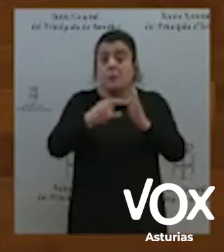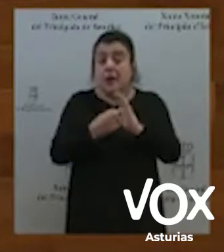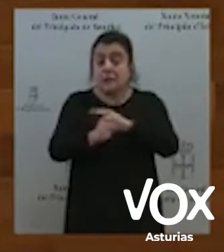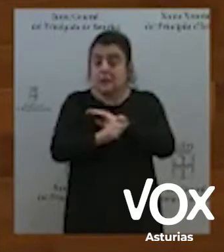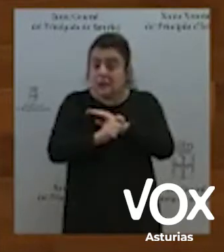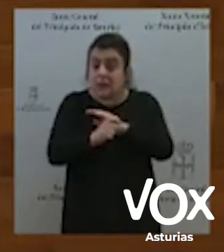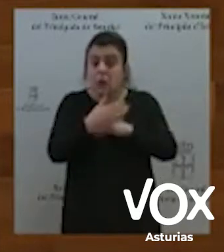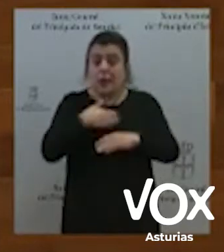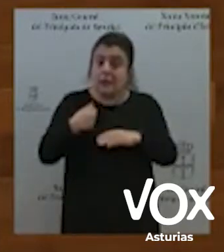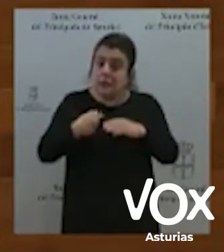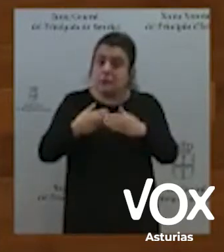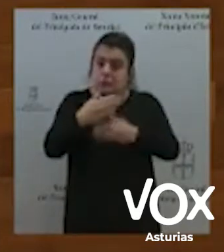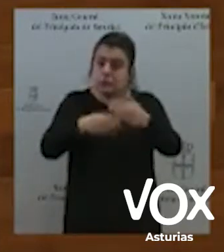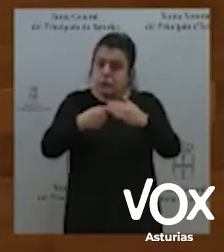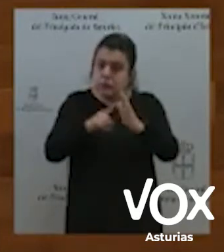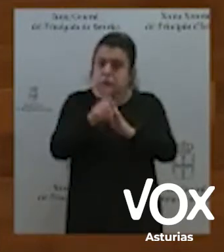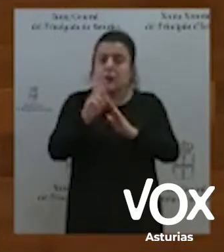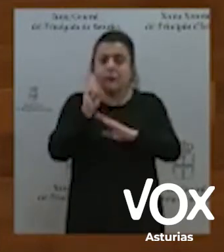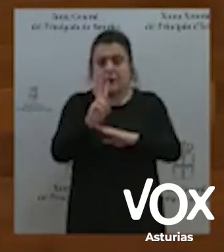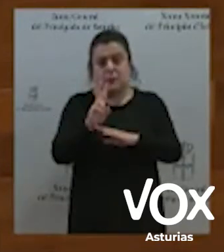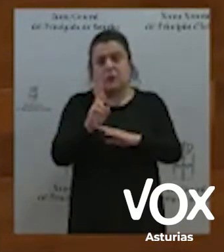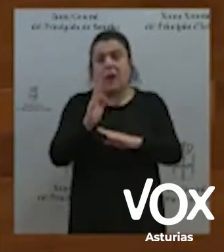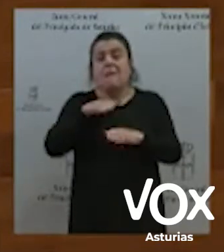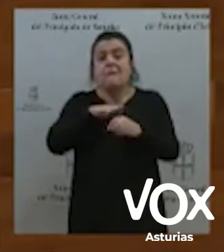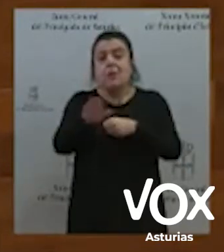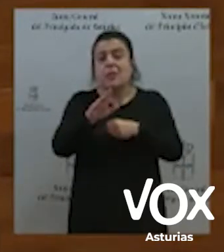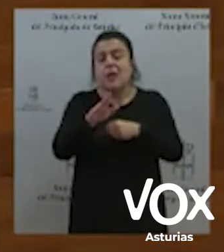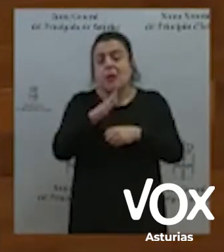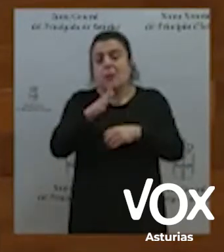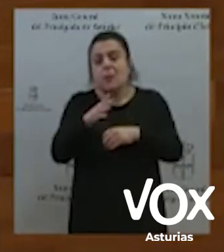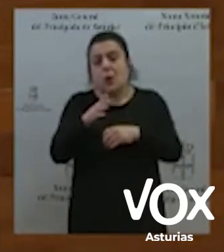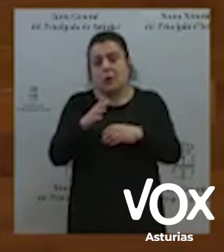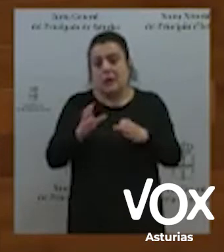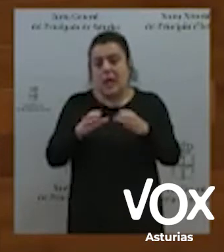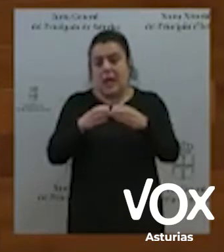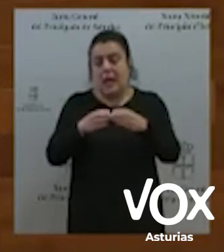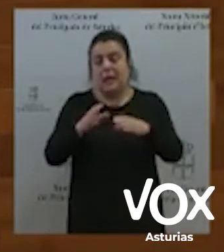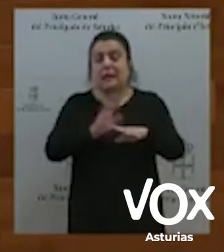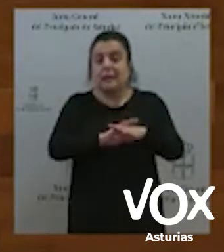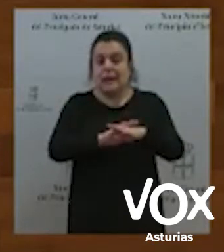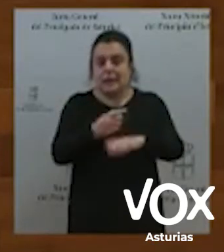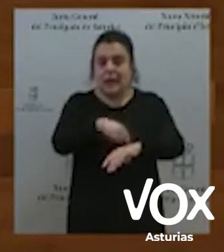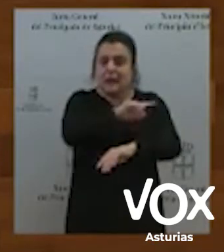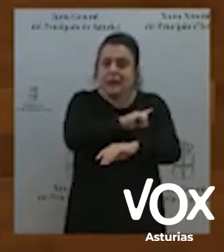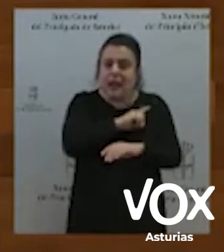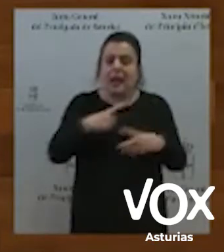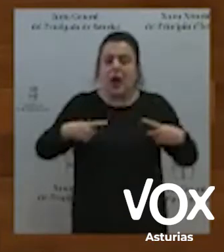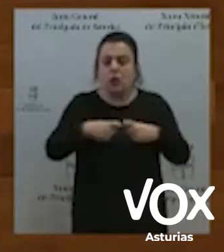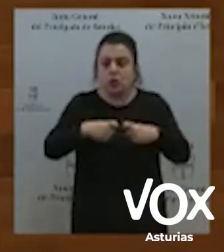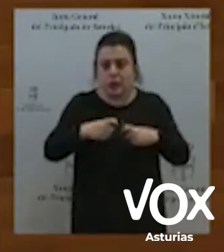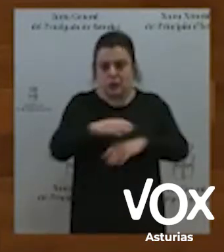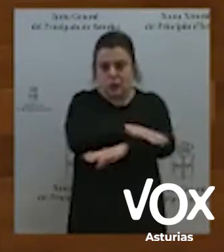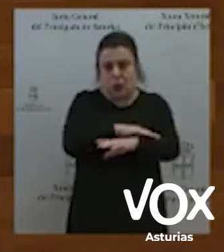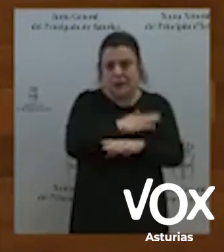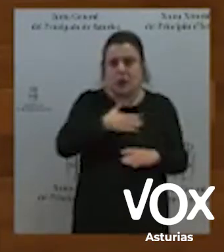izquierda radical, que lo sostiene en el Gobierno, buscando la intervención pública en las empresas como medida de apoyo